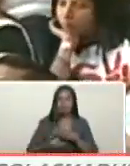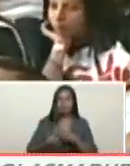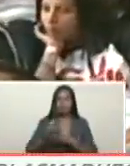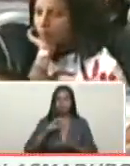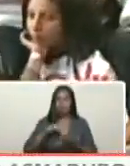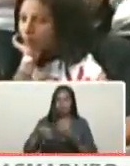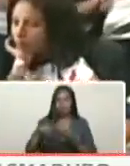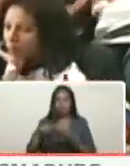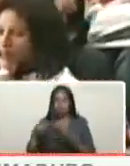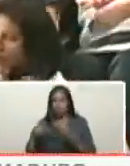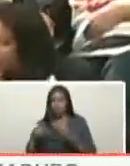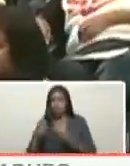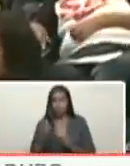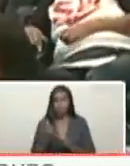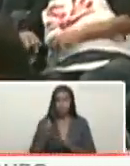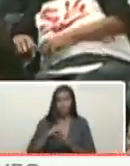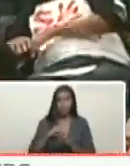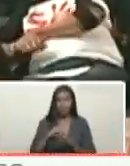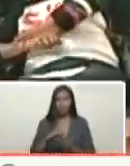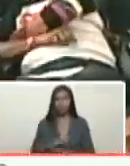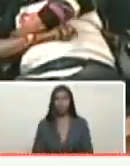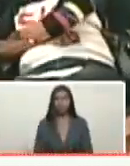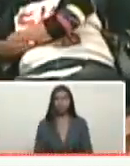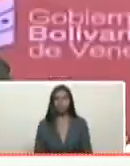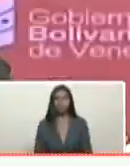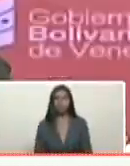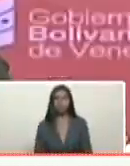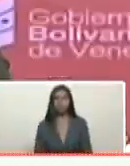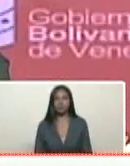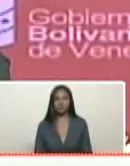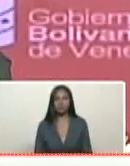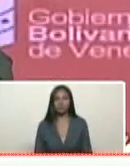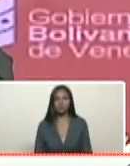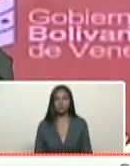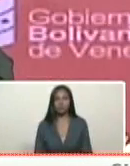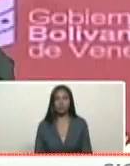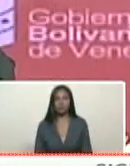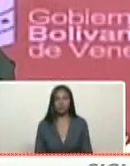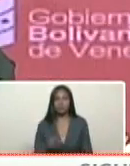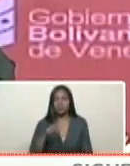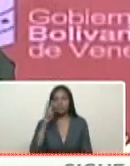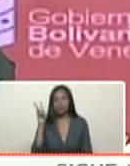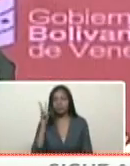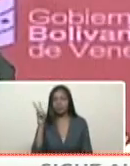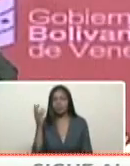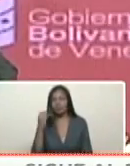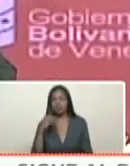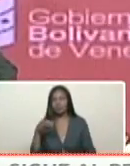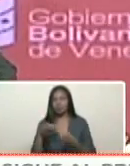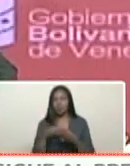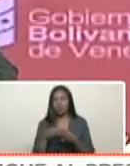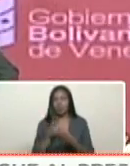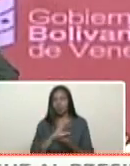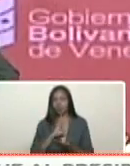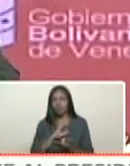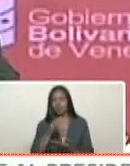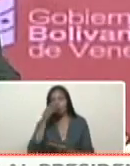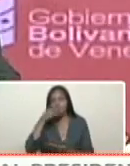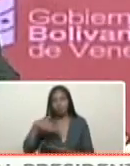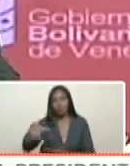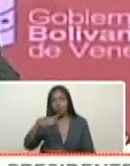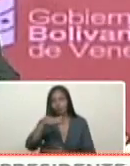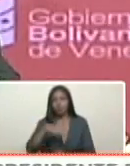acción, reflexión, reflexión, acción. Y en Venezuela el intelectual colectivo se llama pueblo.